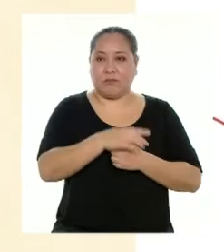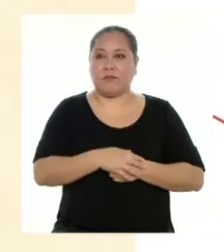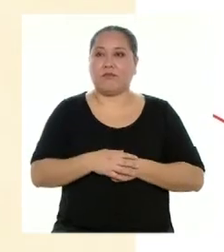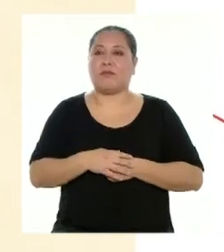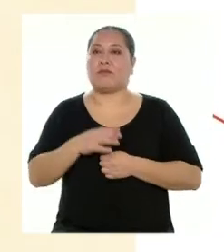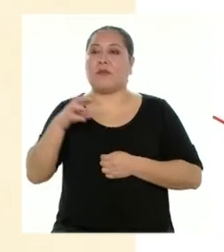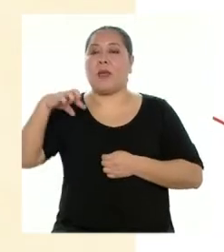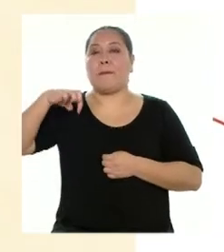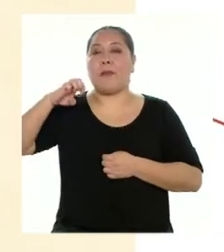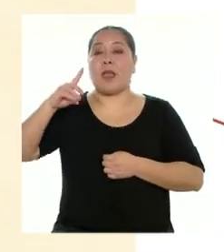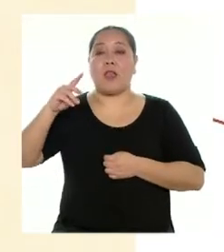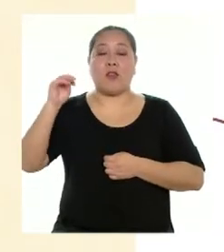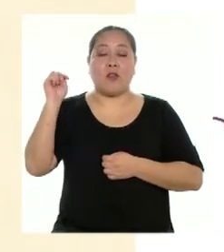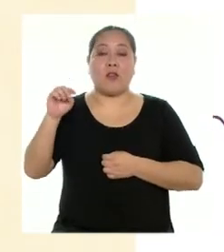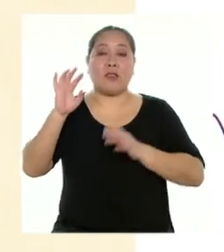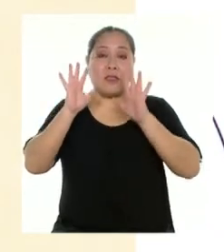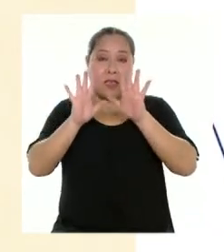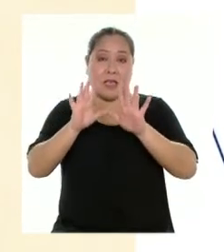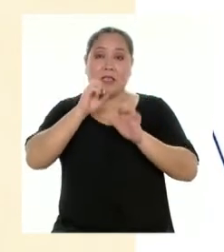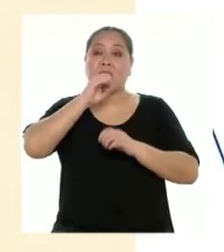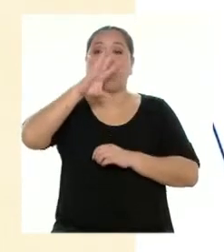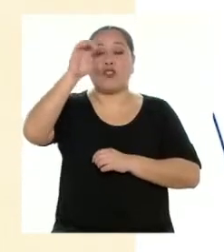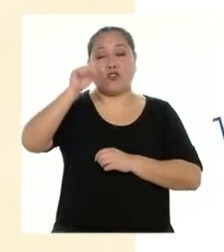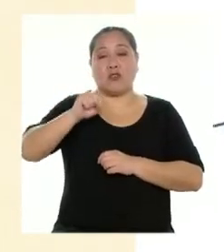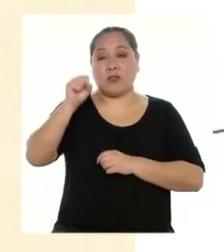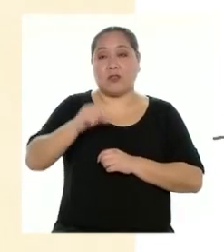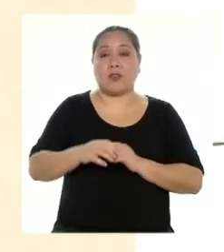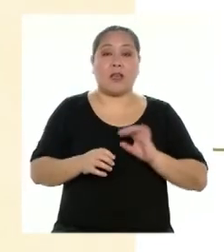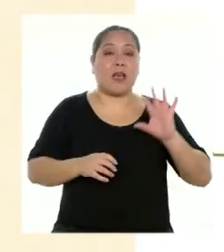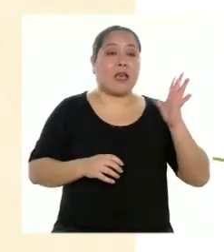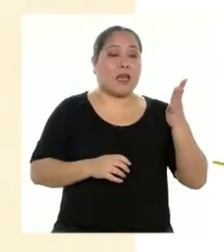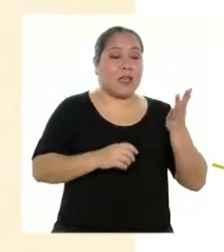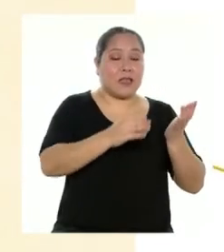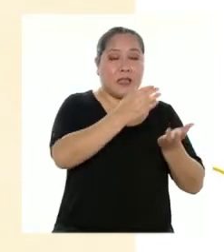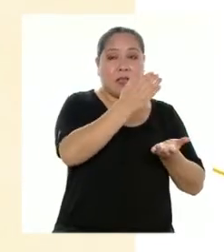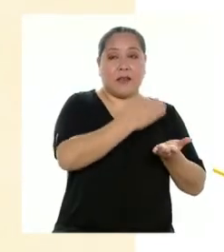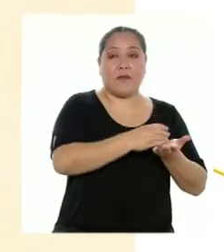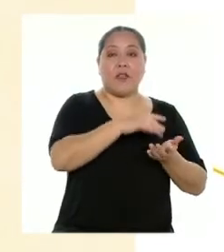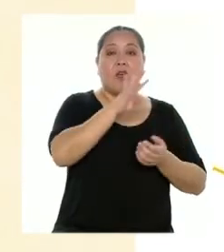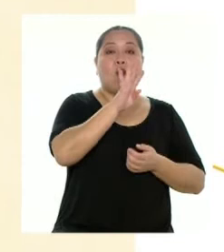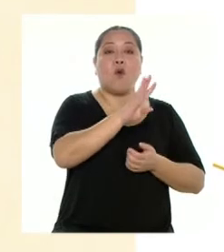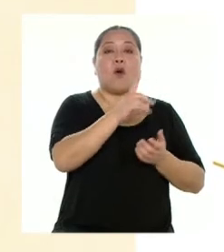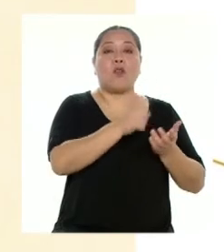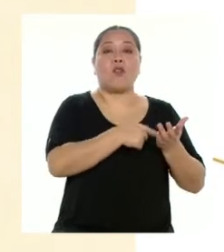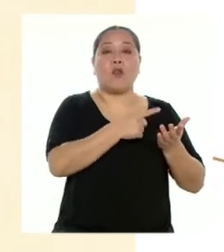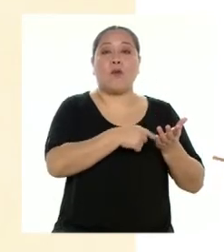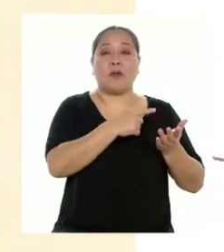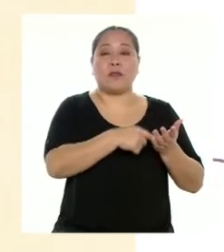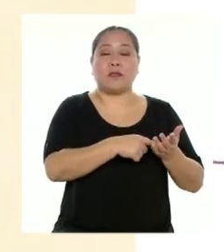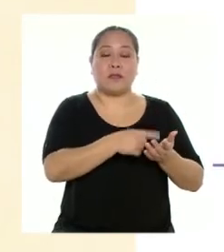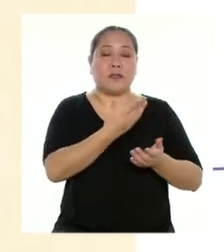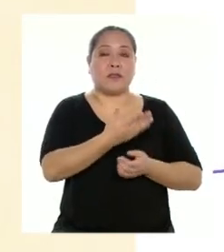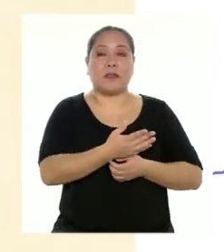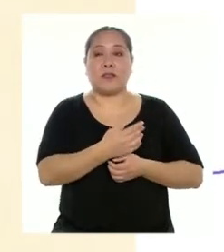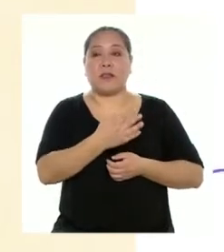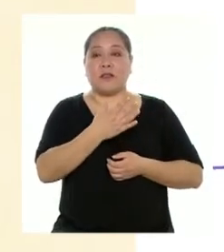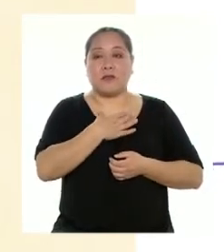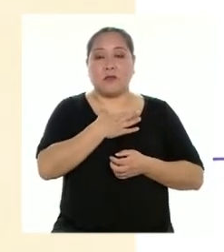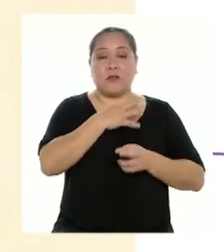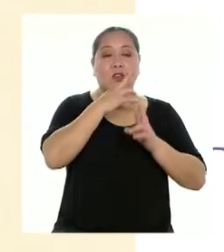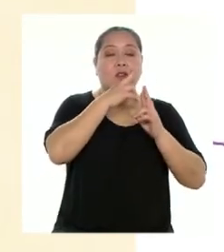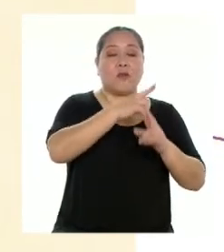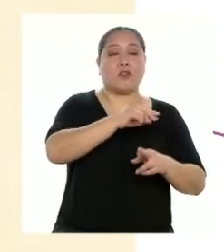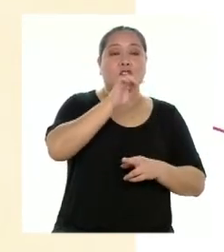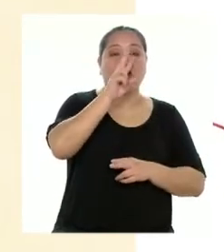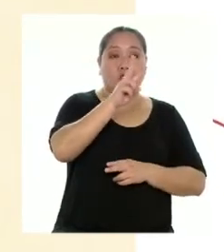Pedro, 10 respondieron que sí. En la quinta categoría, 4 veces. En mi caso, 2 personas